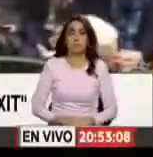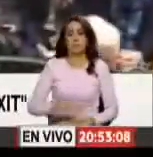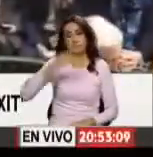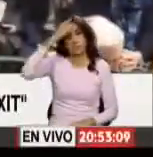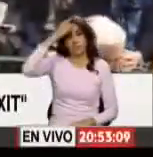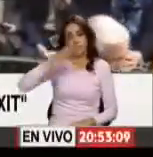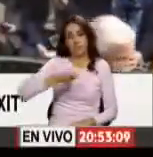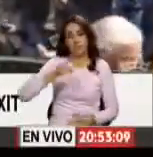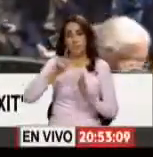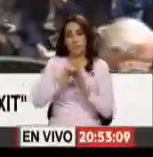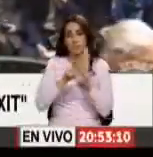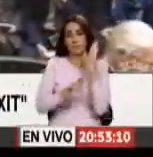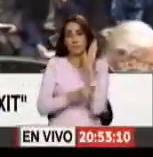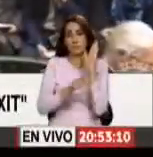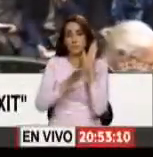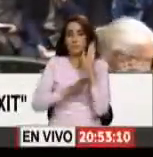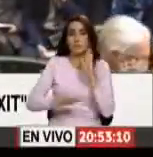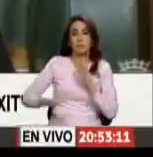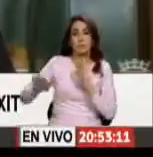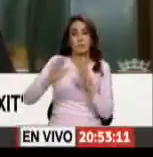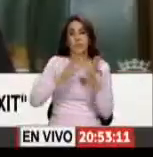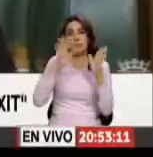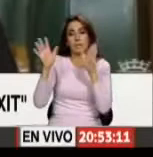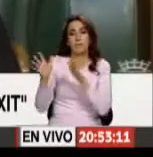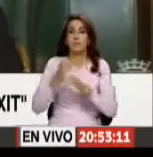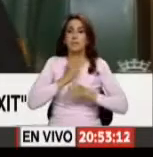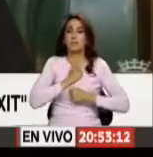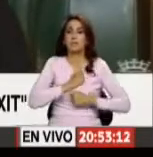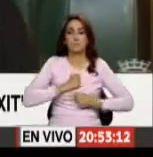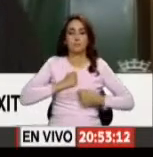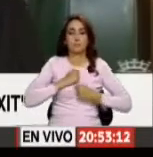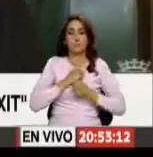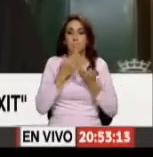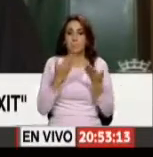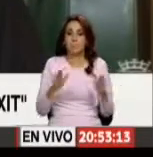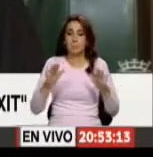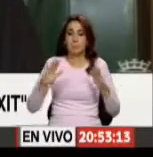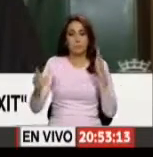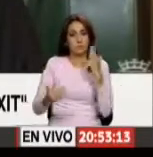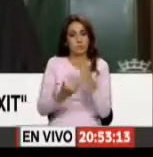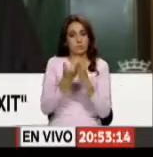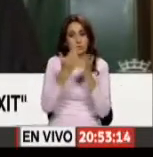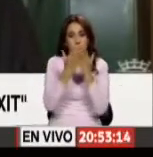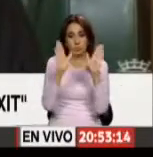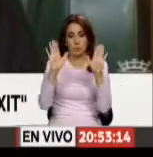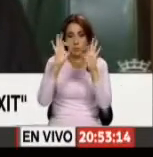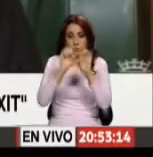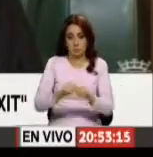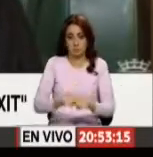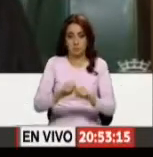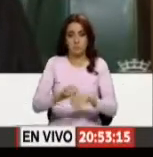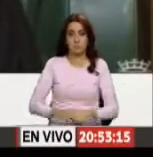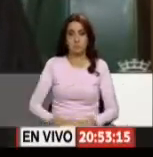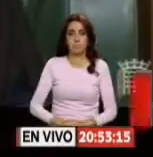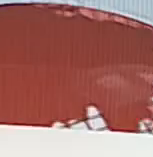del Parlamento, que May dijo lamentar profundamente, abre la puerta a dos nuevas votaciones esta misma